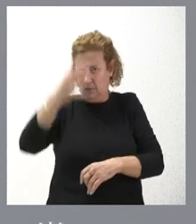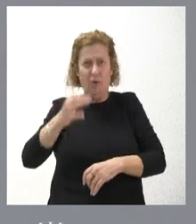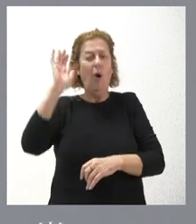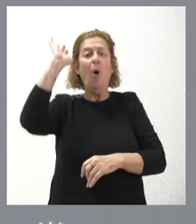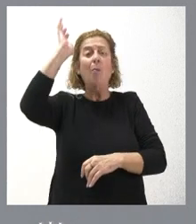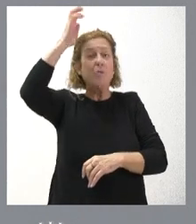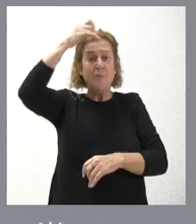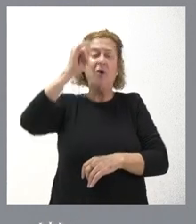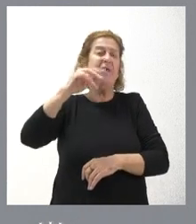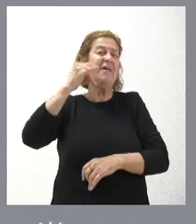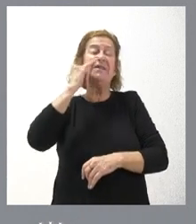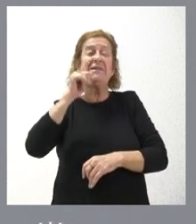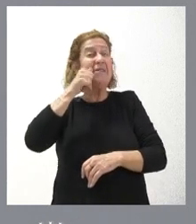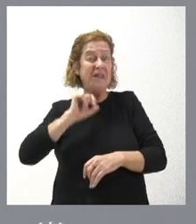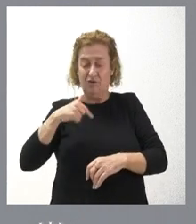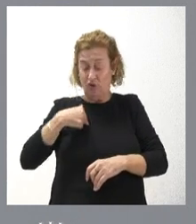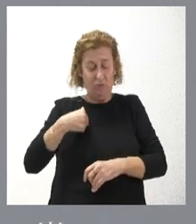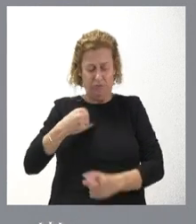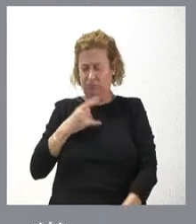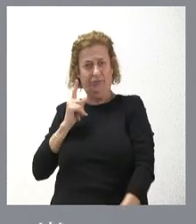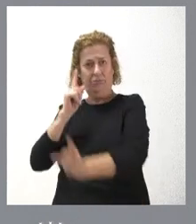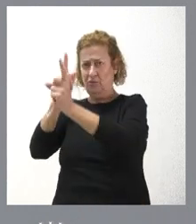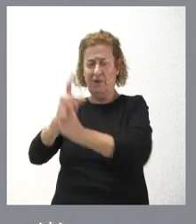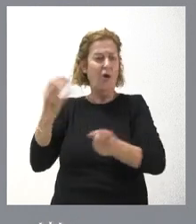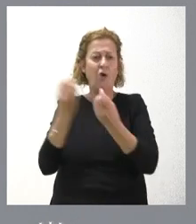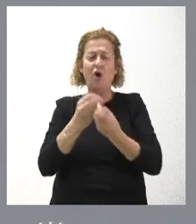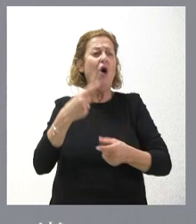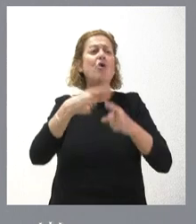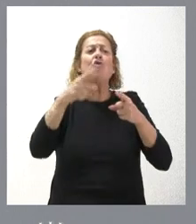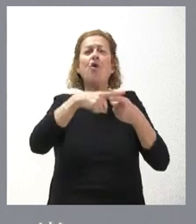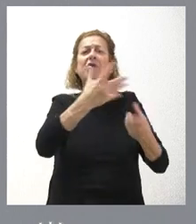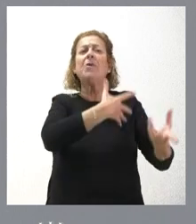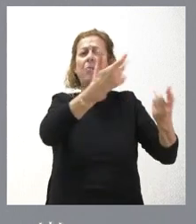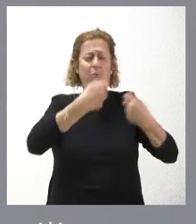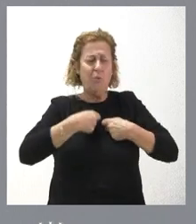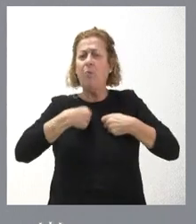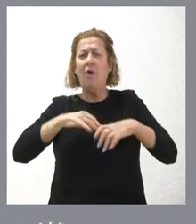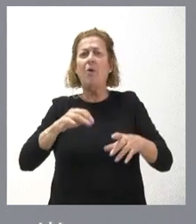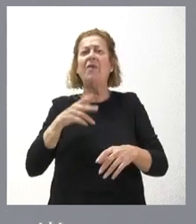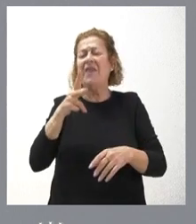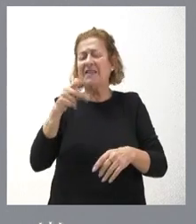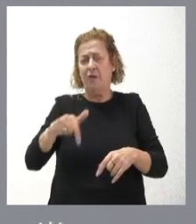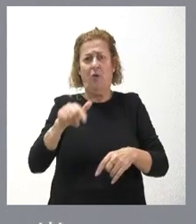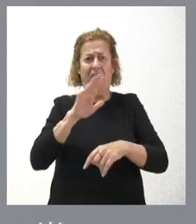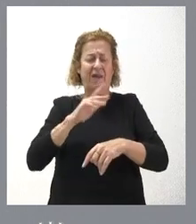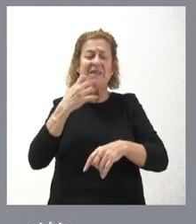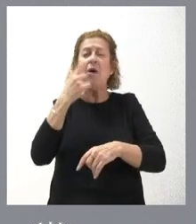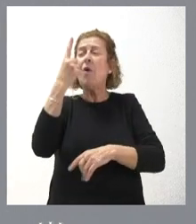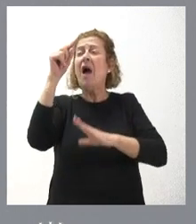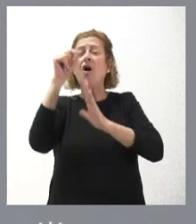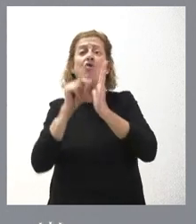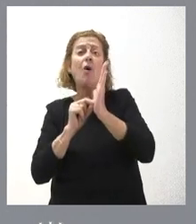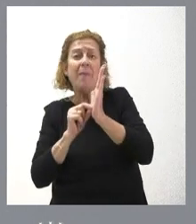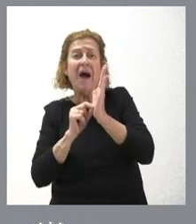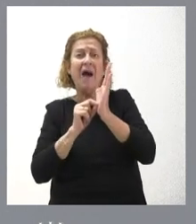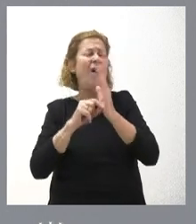Sánchez que nosotros recurriremos con las vías que nos pueden corresponder en el estado de derecho si hay una norma